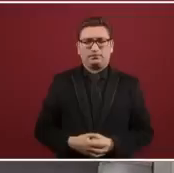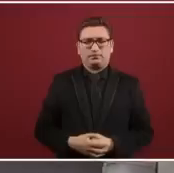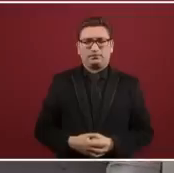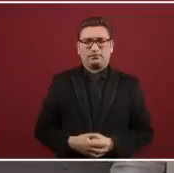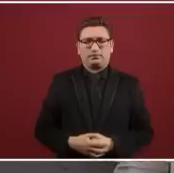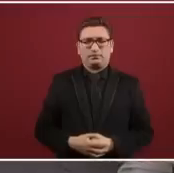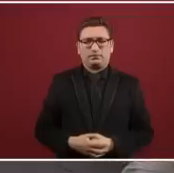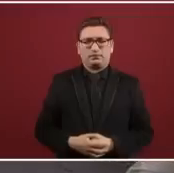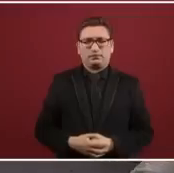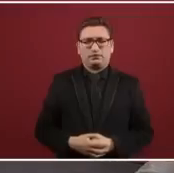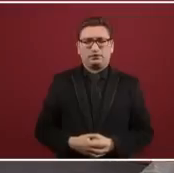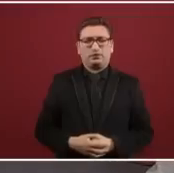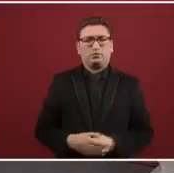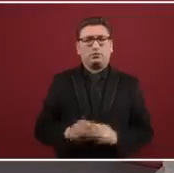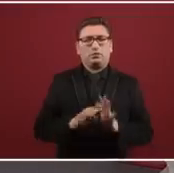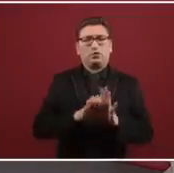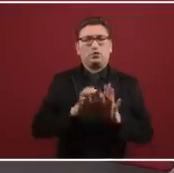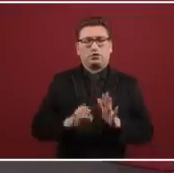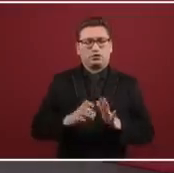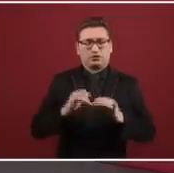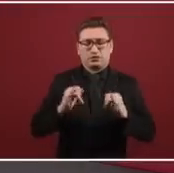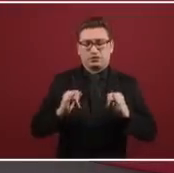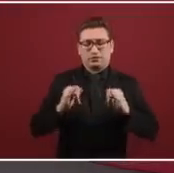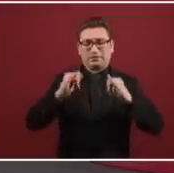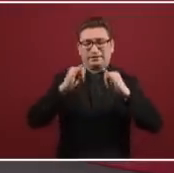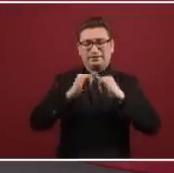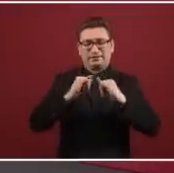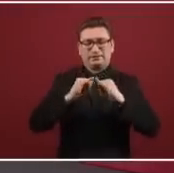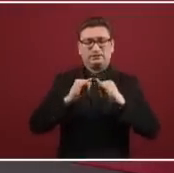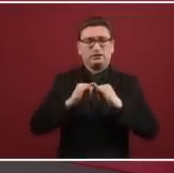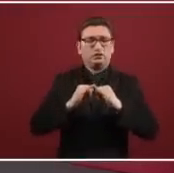Si se le pone instituto